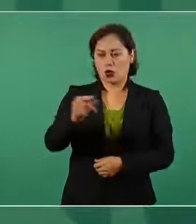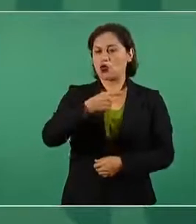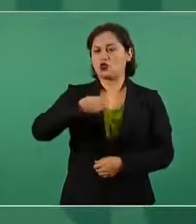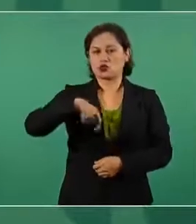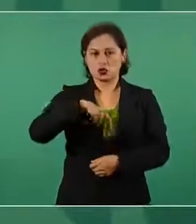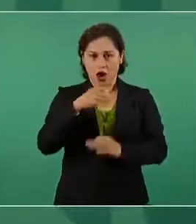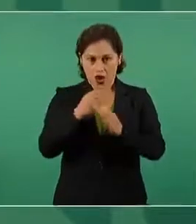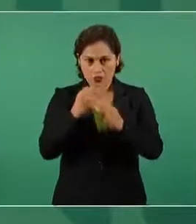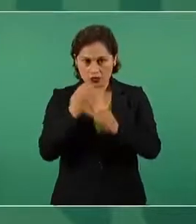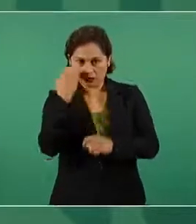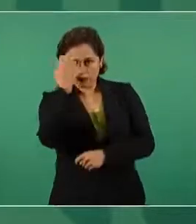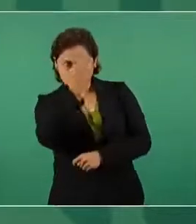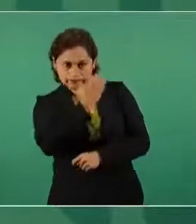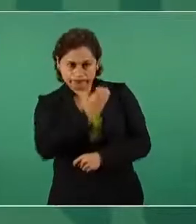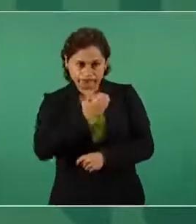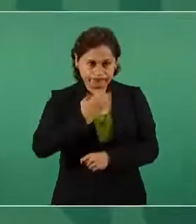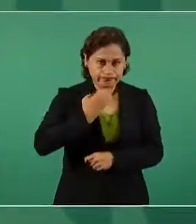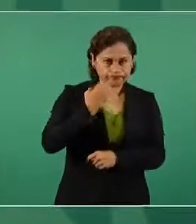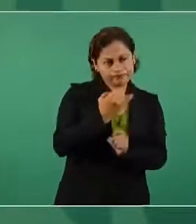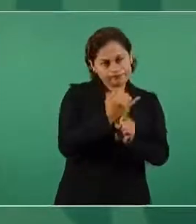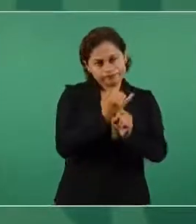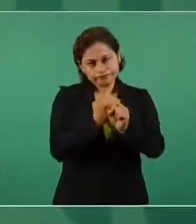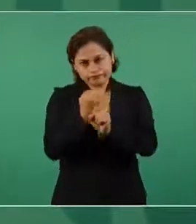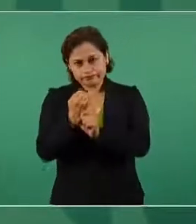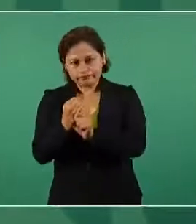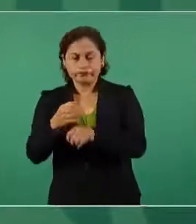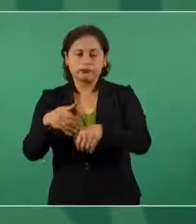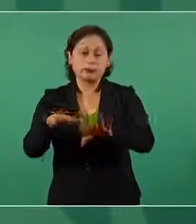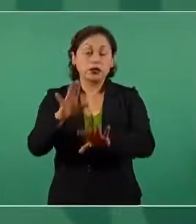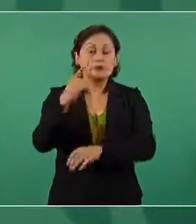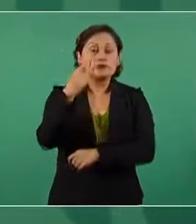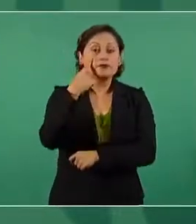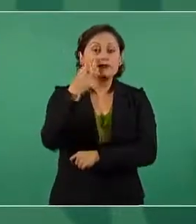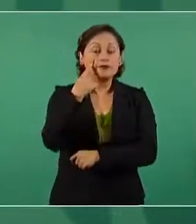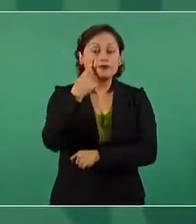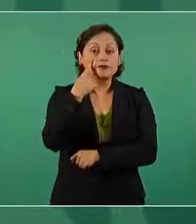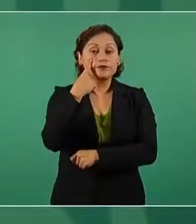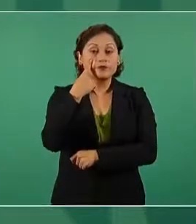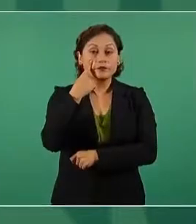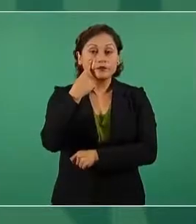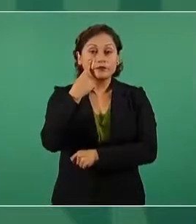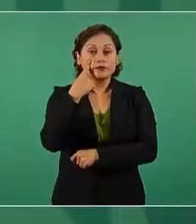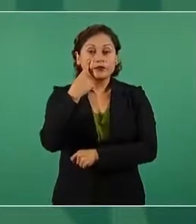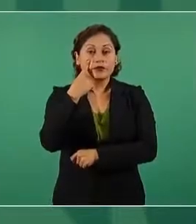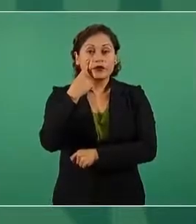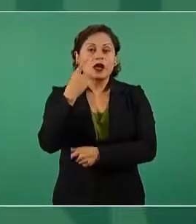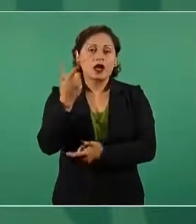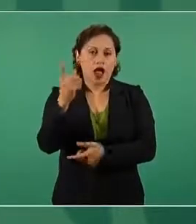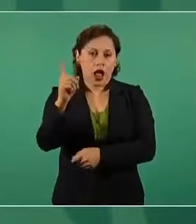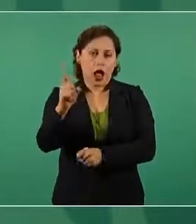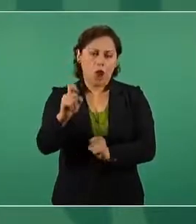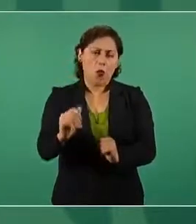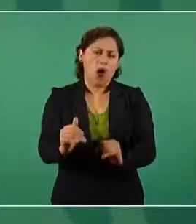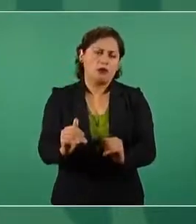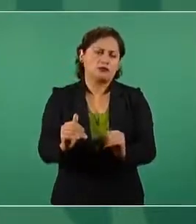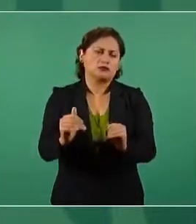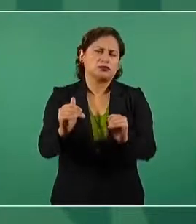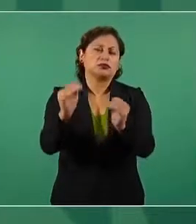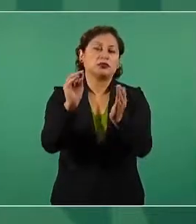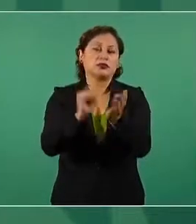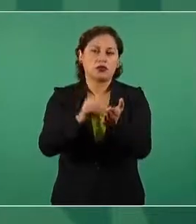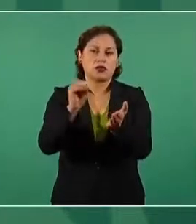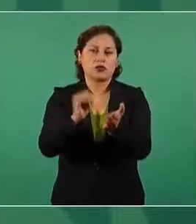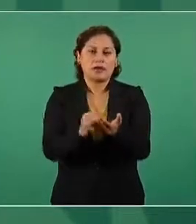evaluación. Justo estamos en esa evaluación. Hay que considerar que también hay mucha agua todavía. Tenemos que esperar a que baje un poco